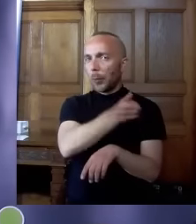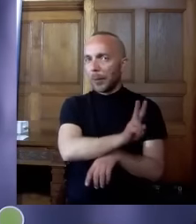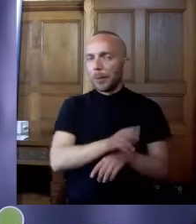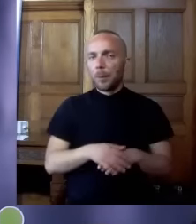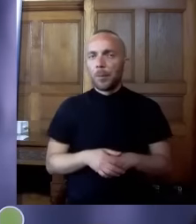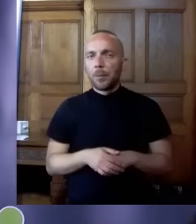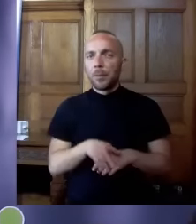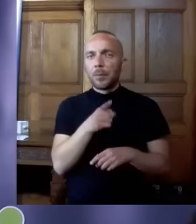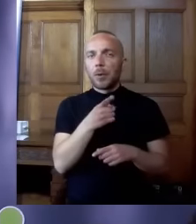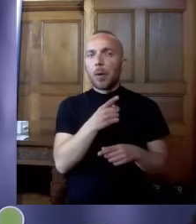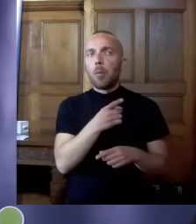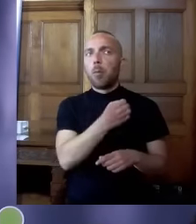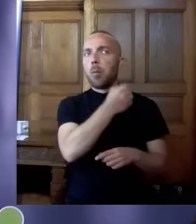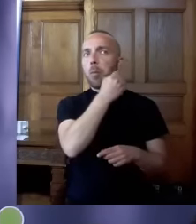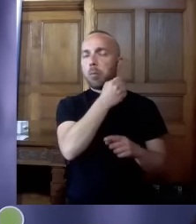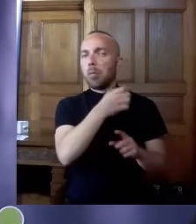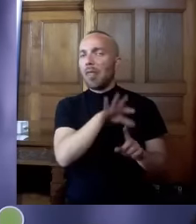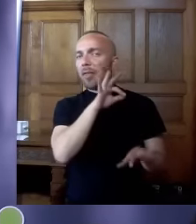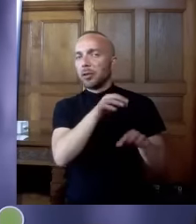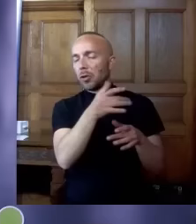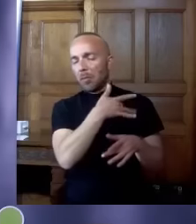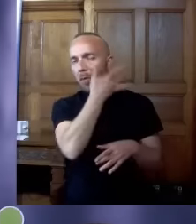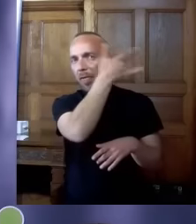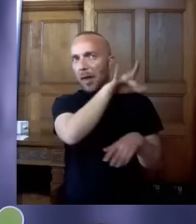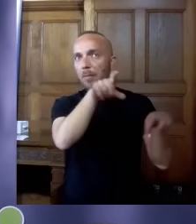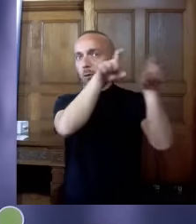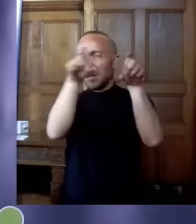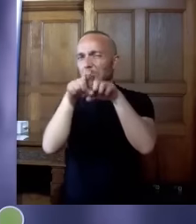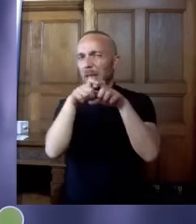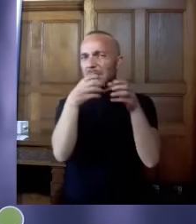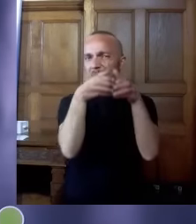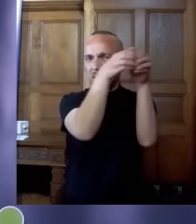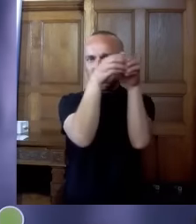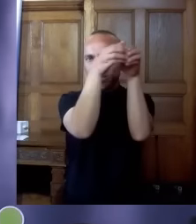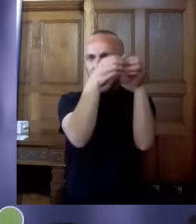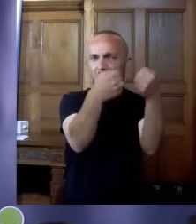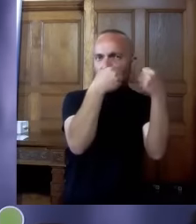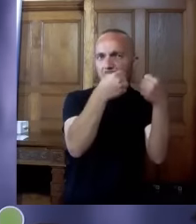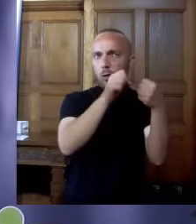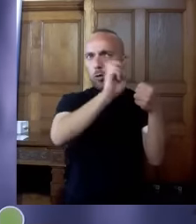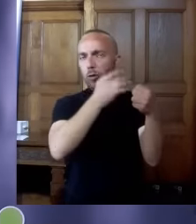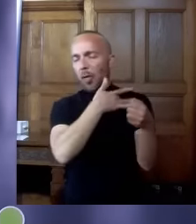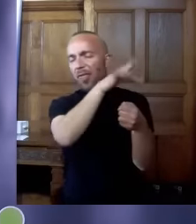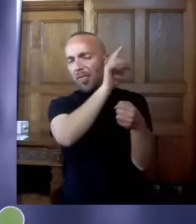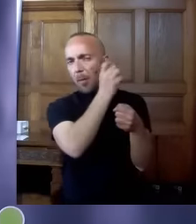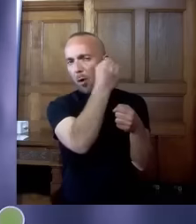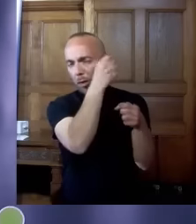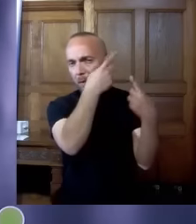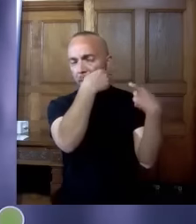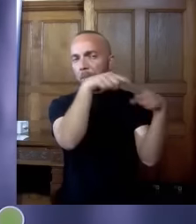cendo poder de decisión En definitiva al oligopolio energético y a otros va a llegar un día no muy